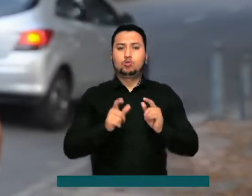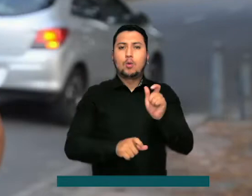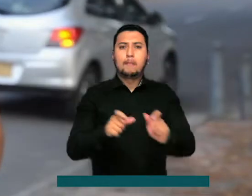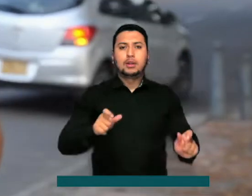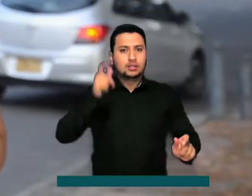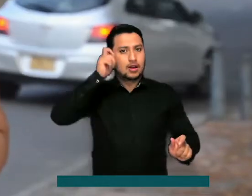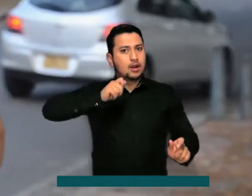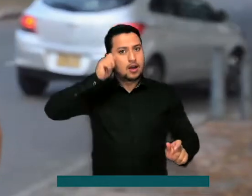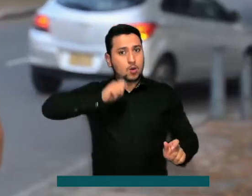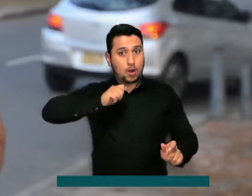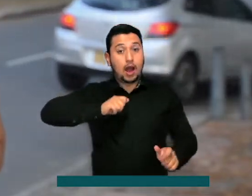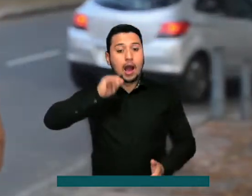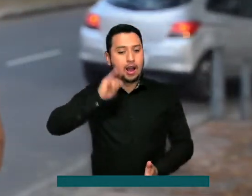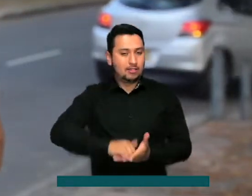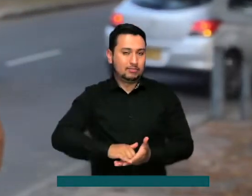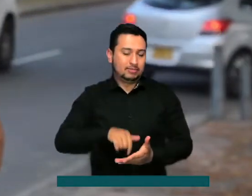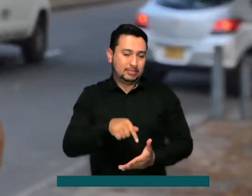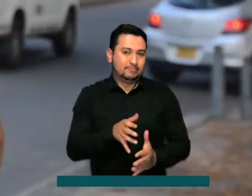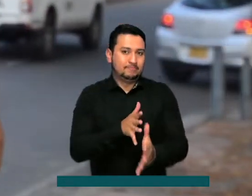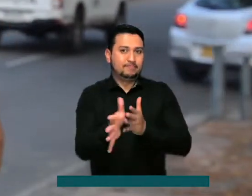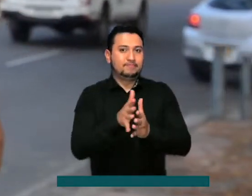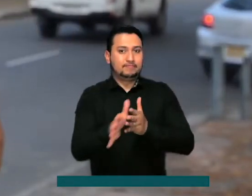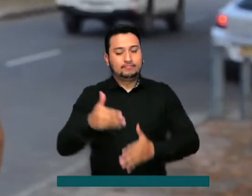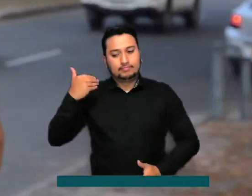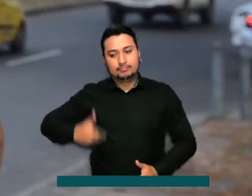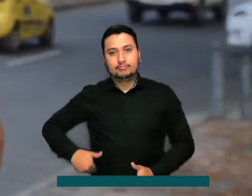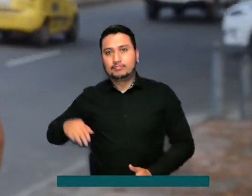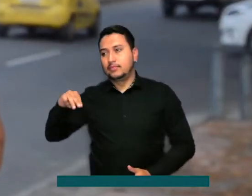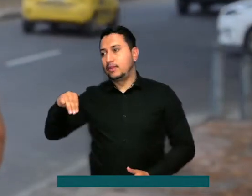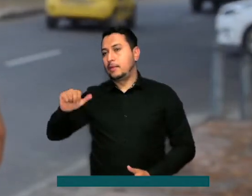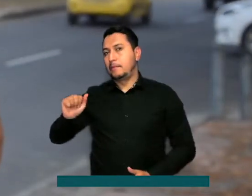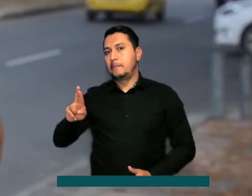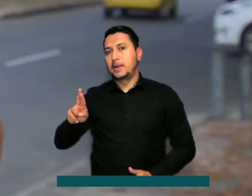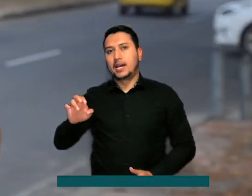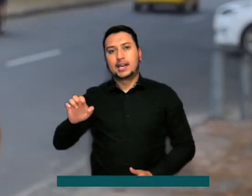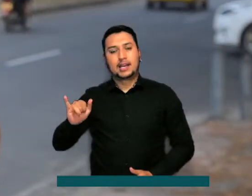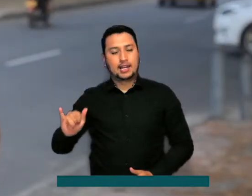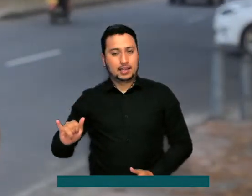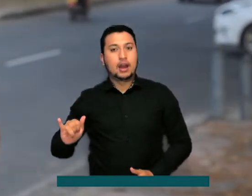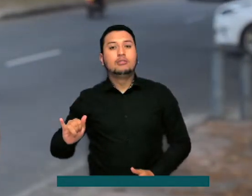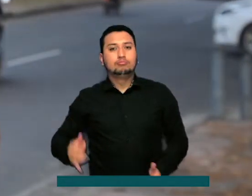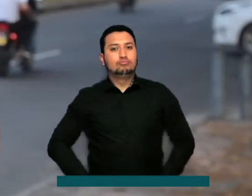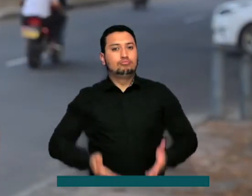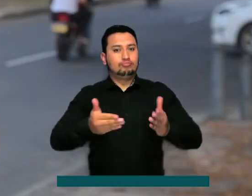araucanas. Es por el momento la información desde Arauca, Mayren González para Enlace 13.